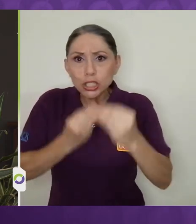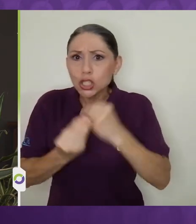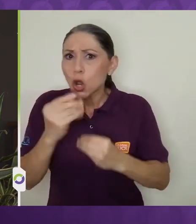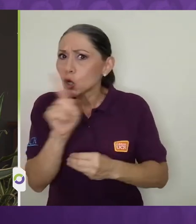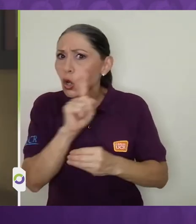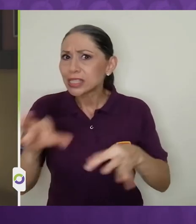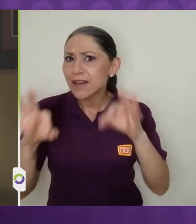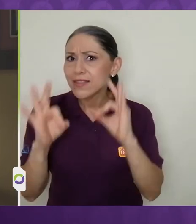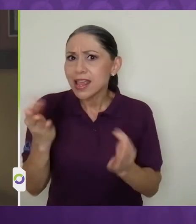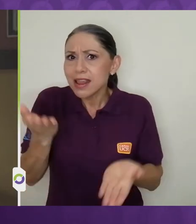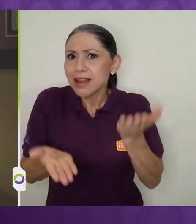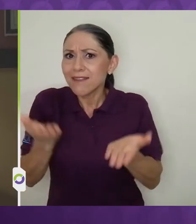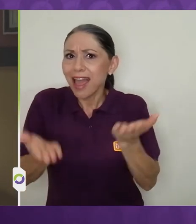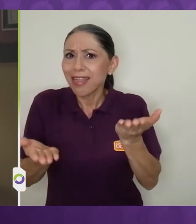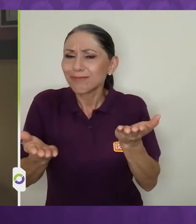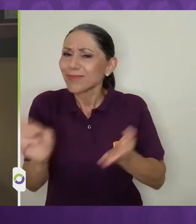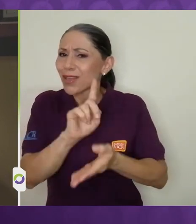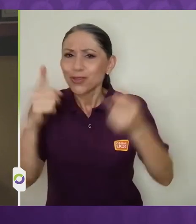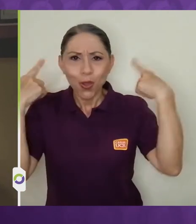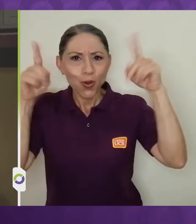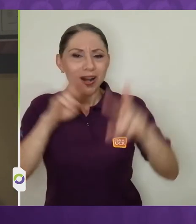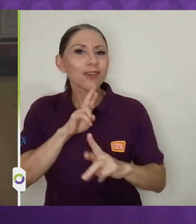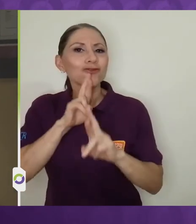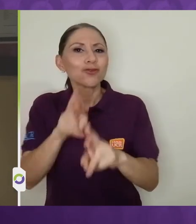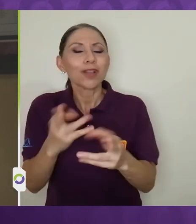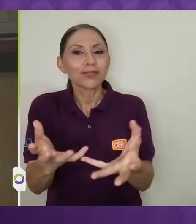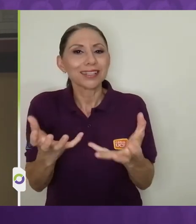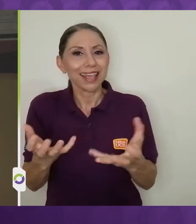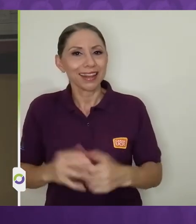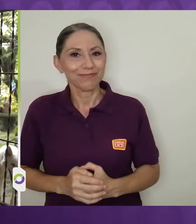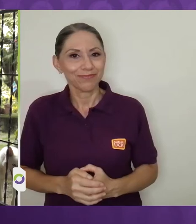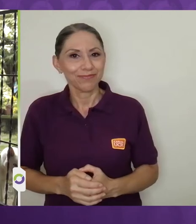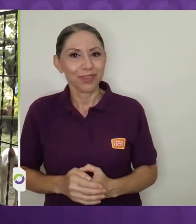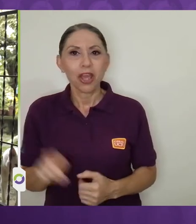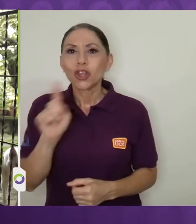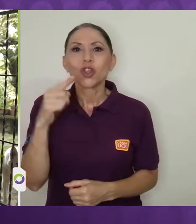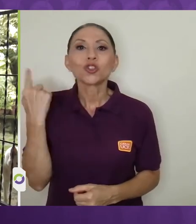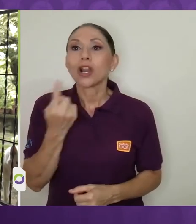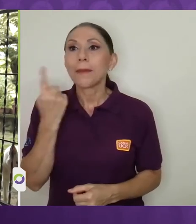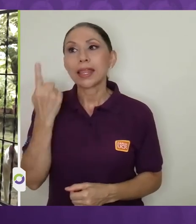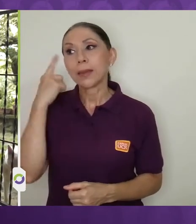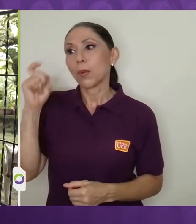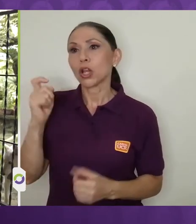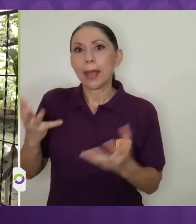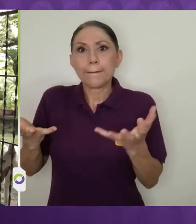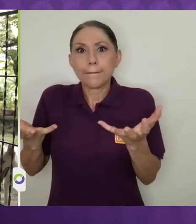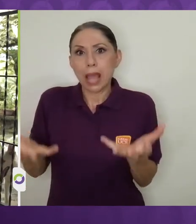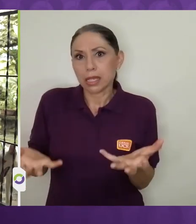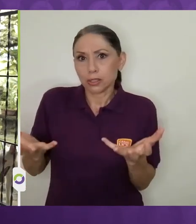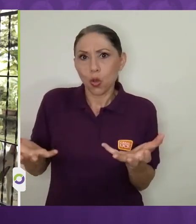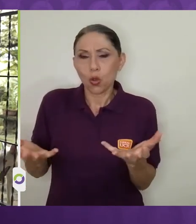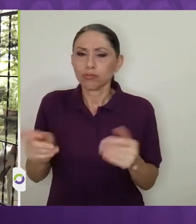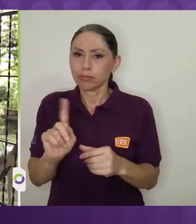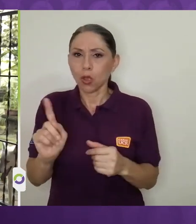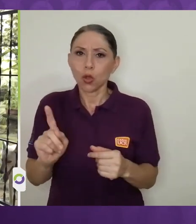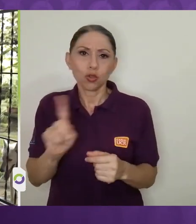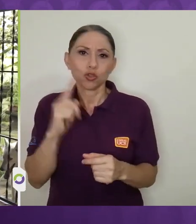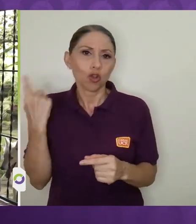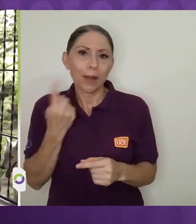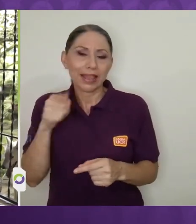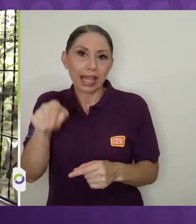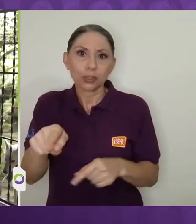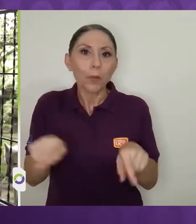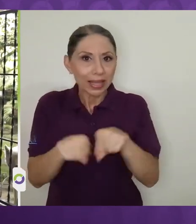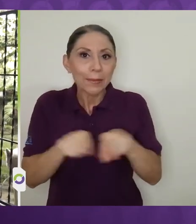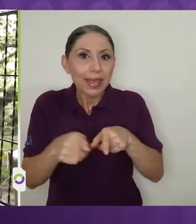equilibrada, no se van a obtener los resultados que se quiere. Entonces, no solamente por hablar de un tema de peso, que también hay que manejarlo,